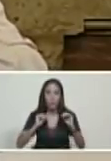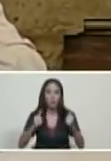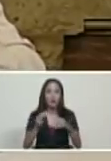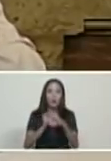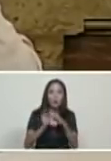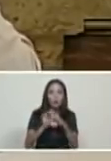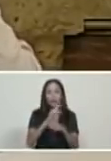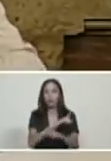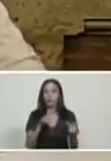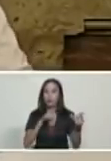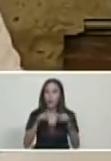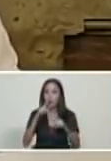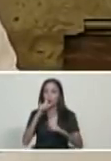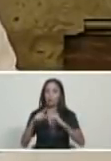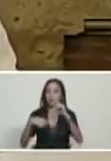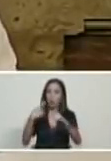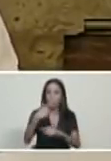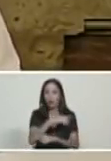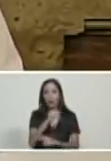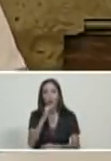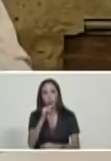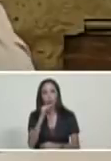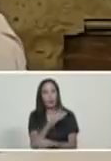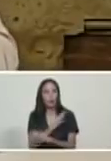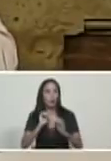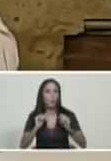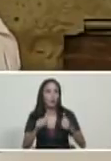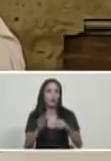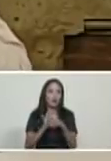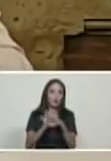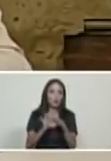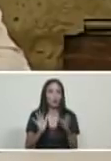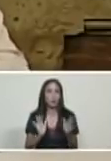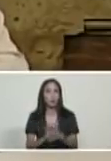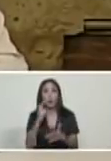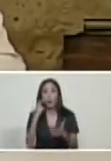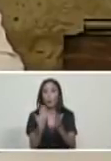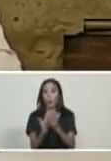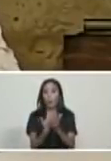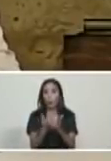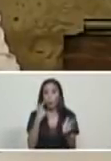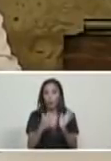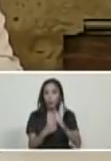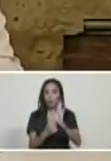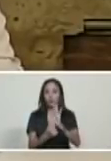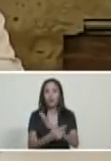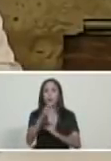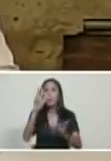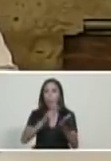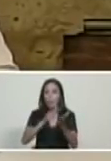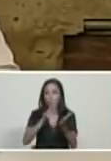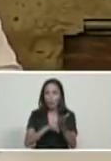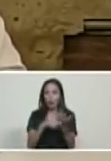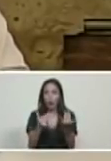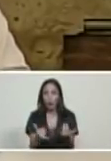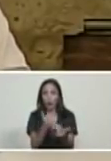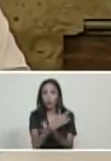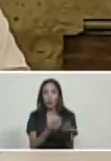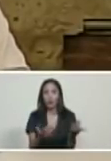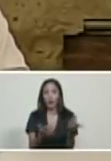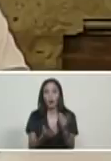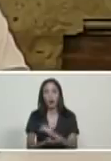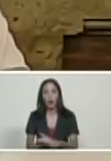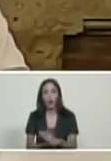por ahora usted puede ir a ahorrar en Petro. Yo voy a aprobar aquí una solicitud para la asignación